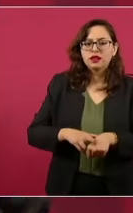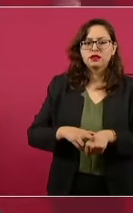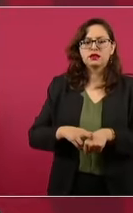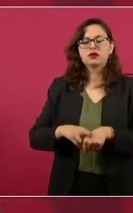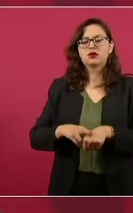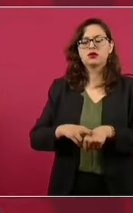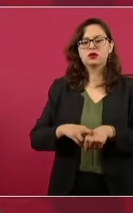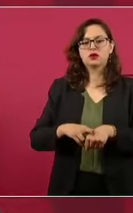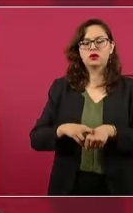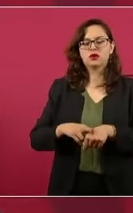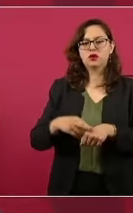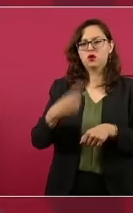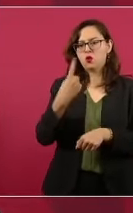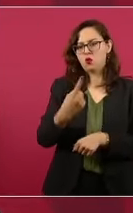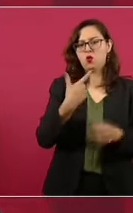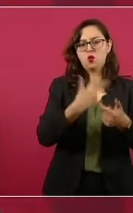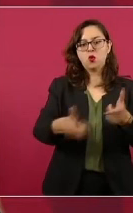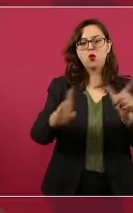con